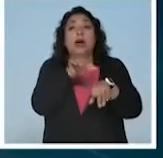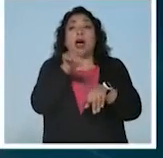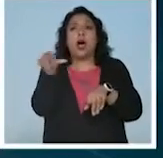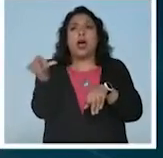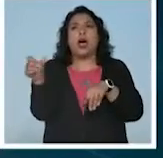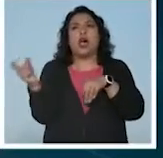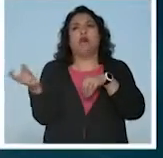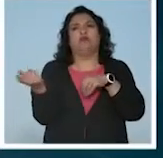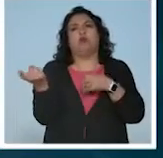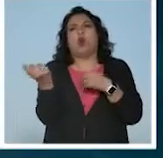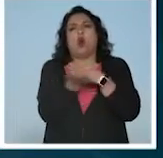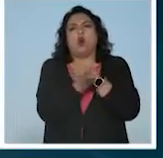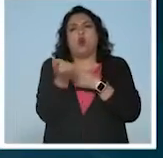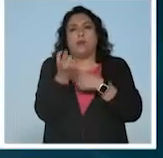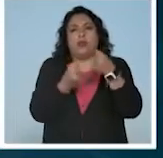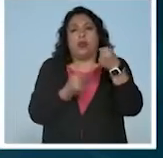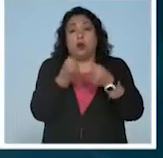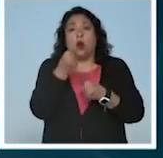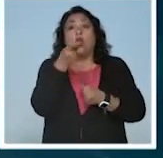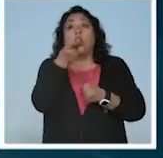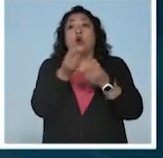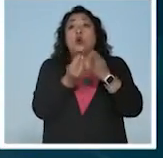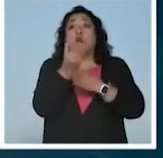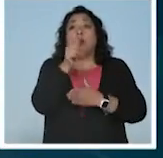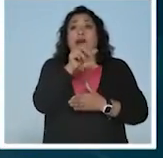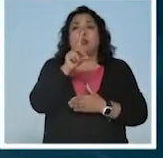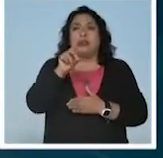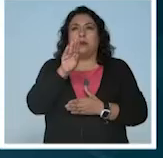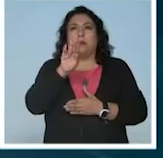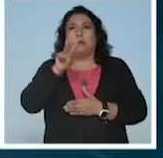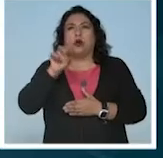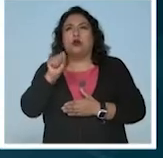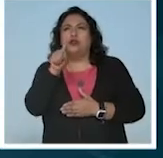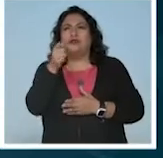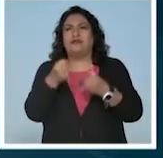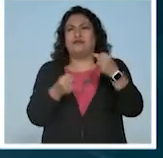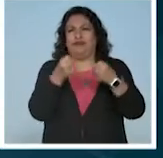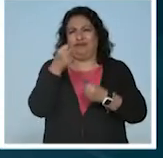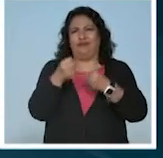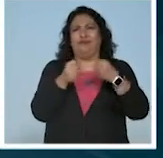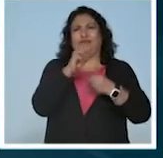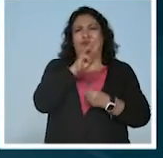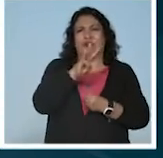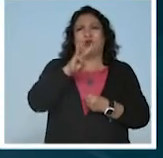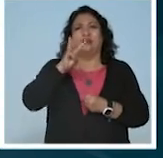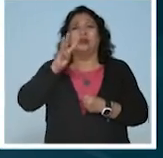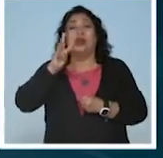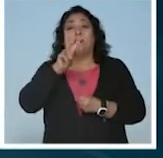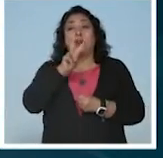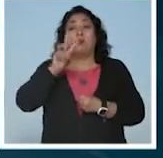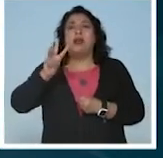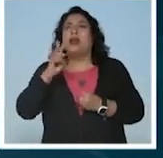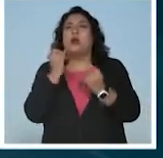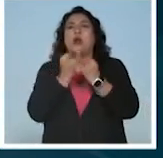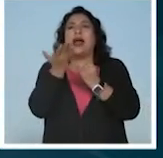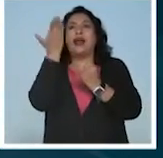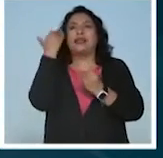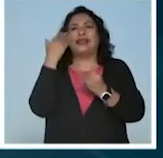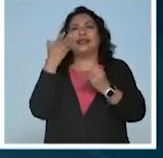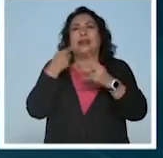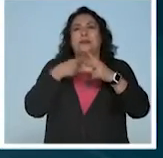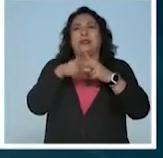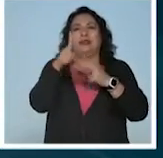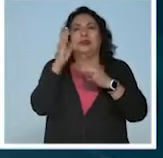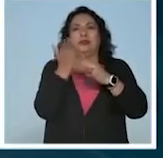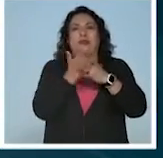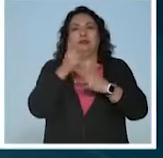autonomía de los mismos esta es la nueva hay dibós una furgoneta volkswagen inspirada en la icónica combi nacida en la segunda mitad del